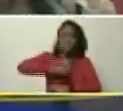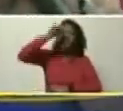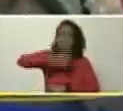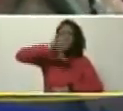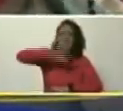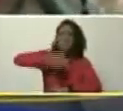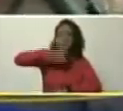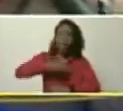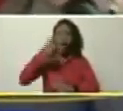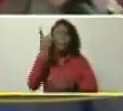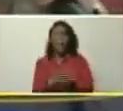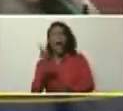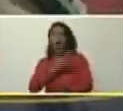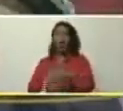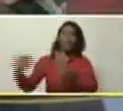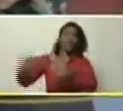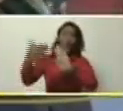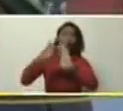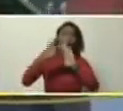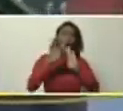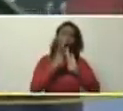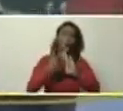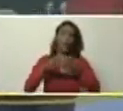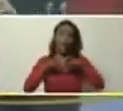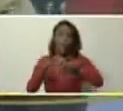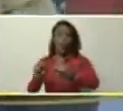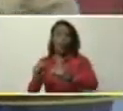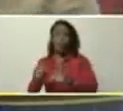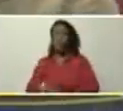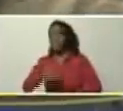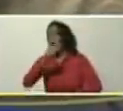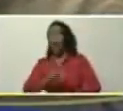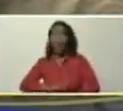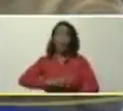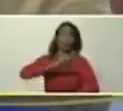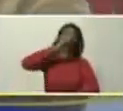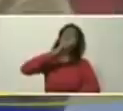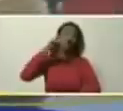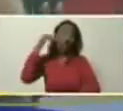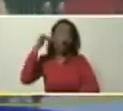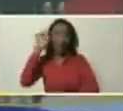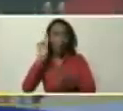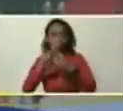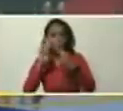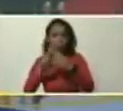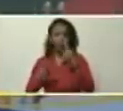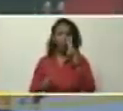al peor ataque del imperio más perverso que se conozca.